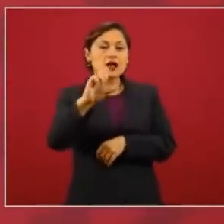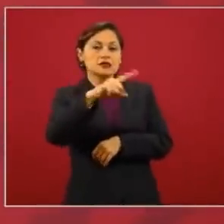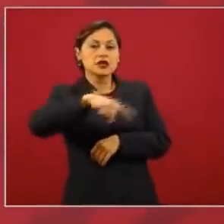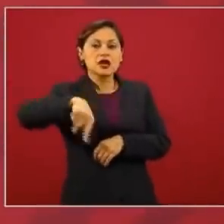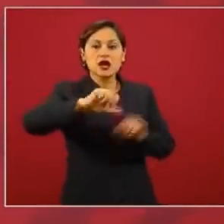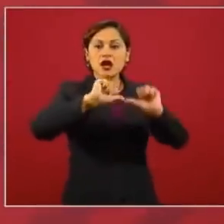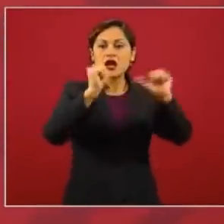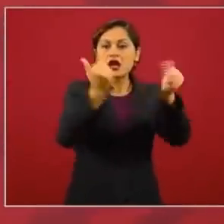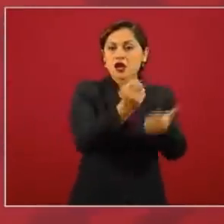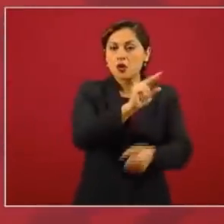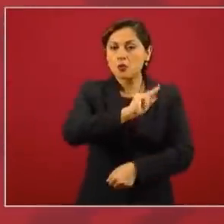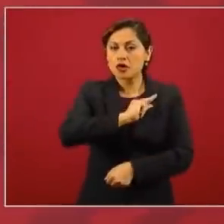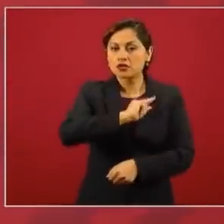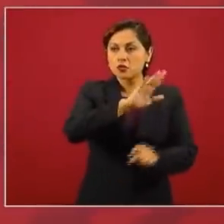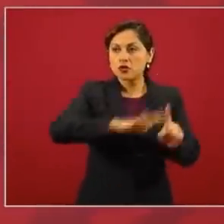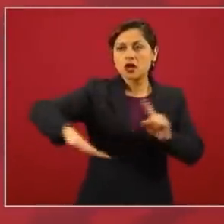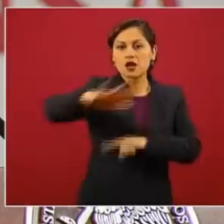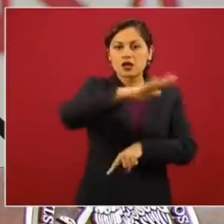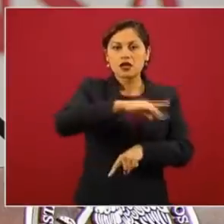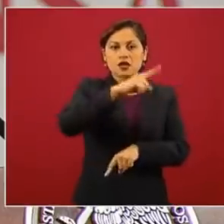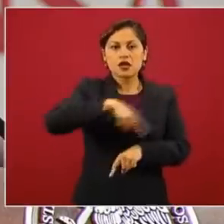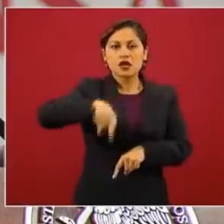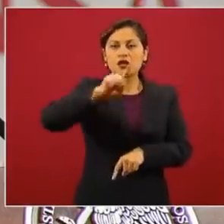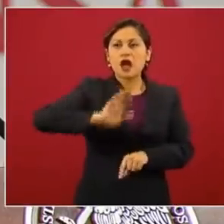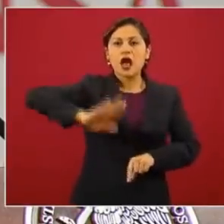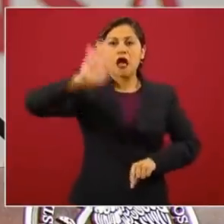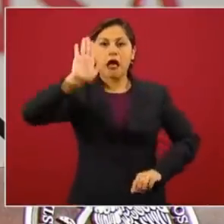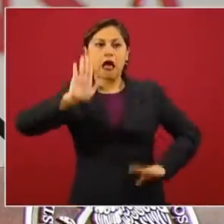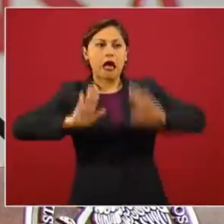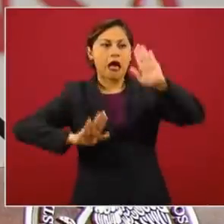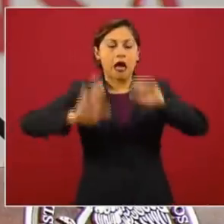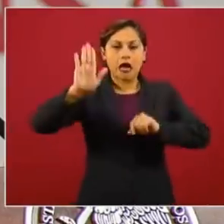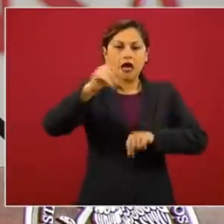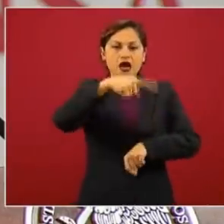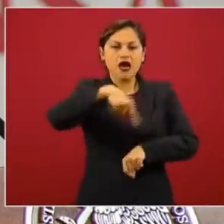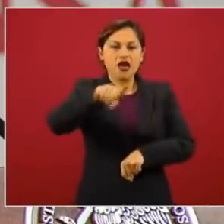que buscaban también era acomodarse en estos organismos,